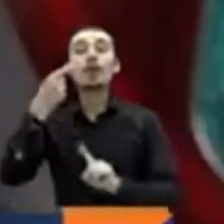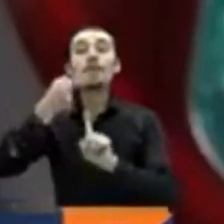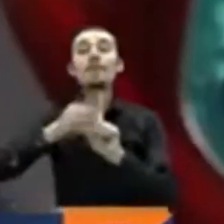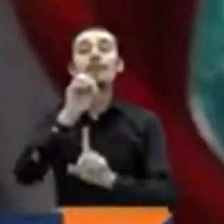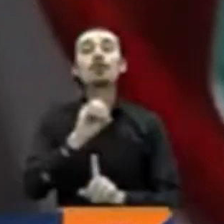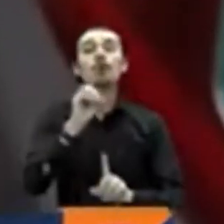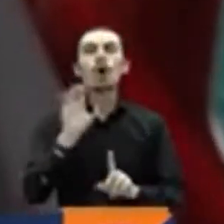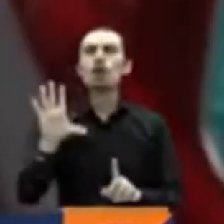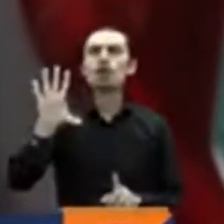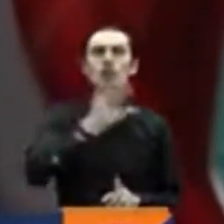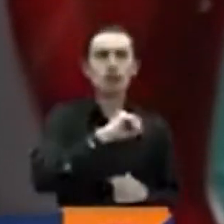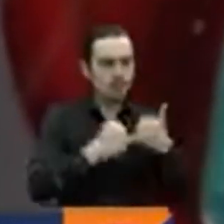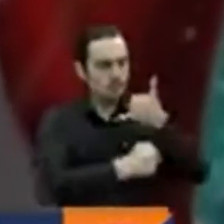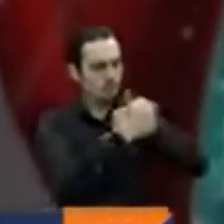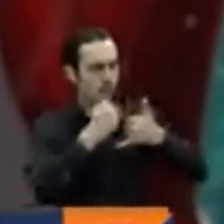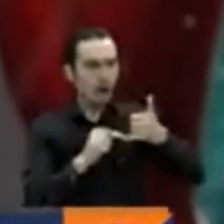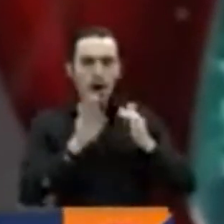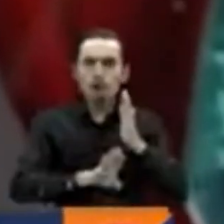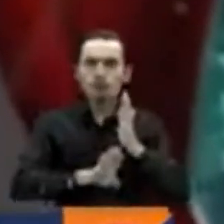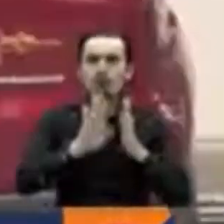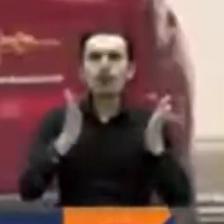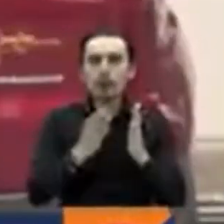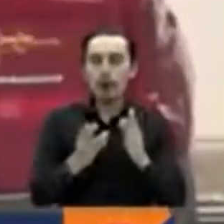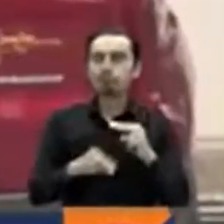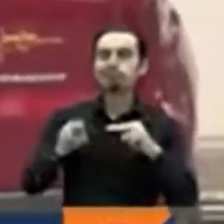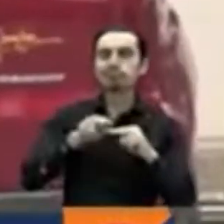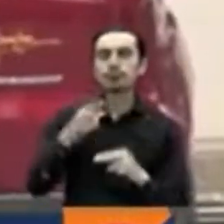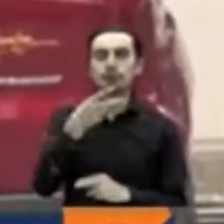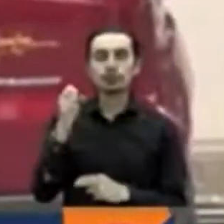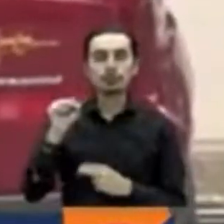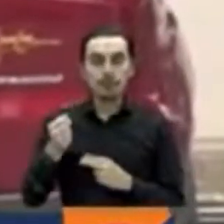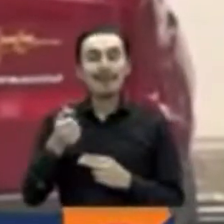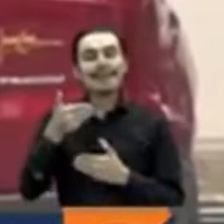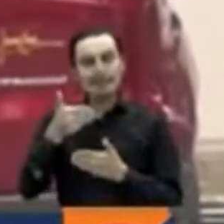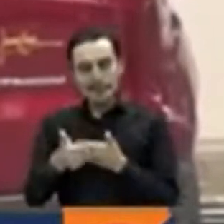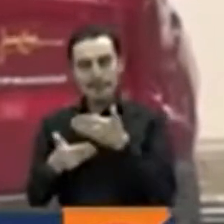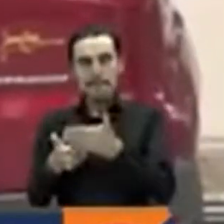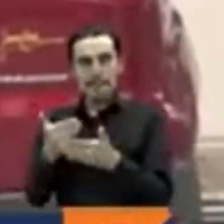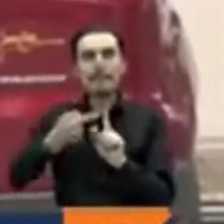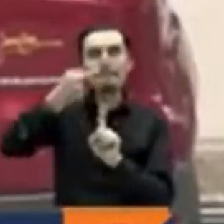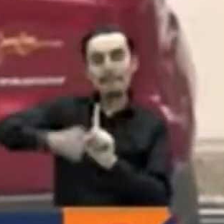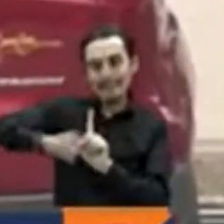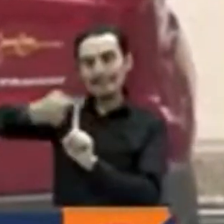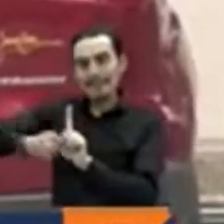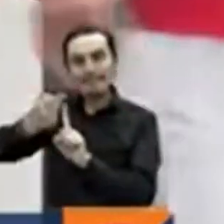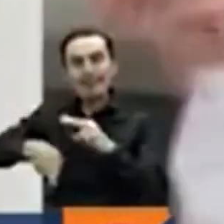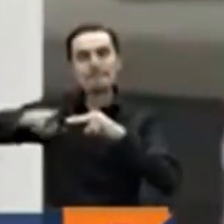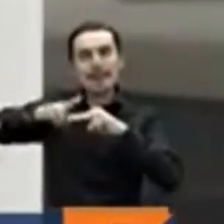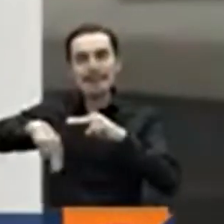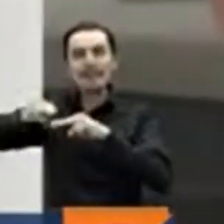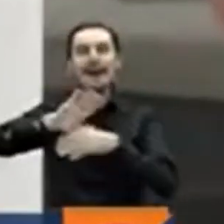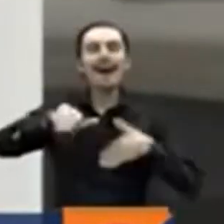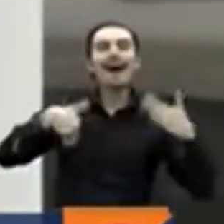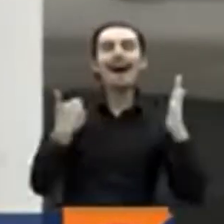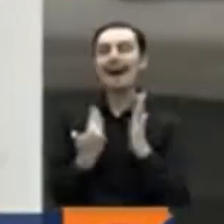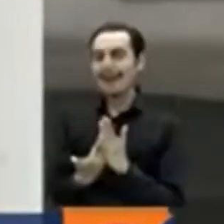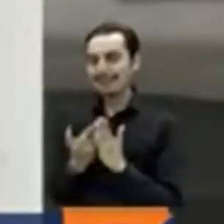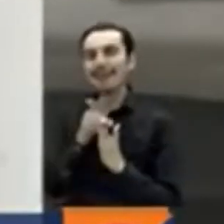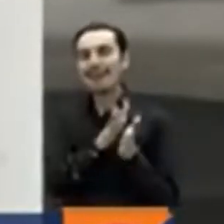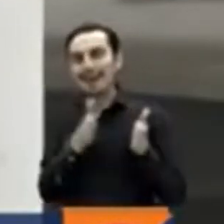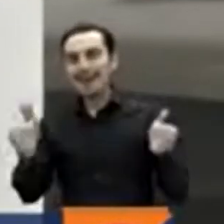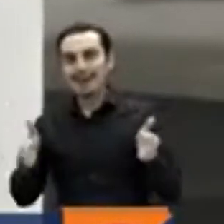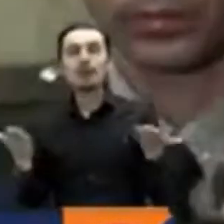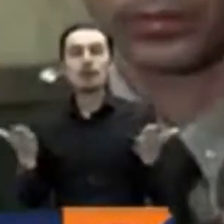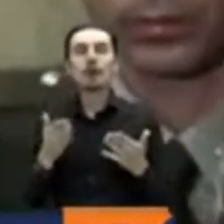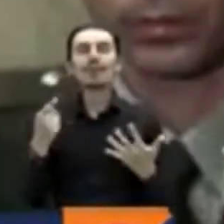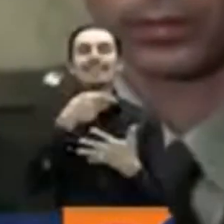ciudades de Colombia el galón de la gasolina subirá a 200 pesos y así paulatinamente cada mes hasta finalizar el año con una alza de